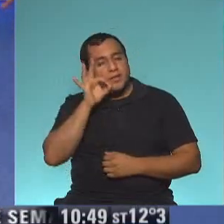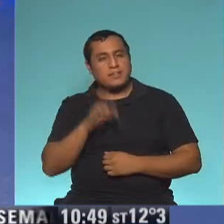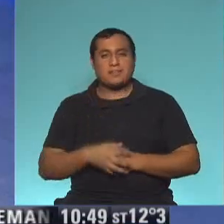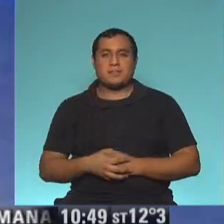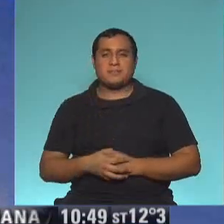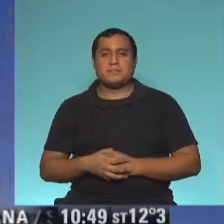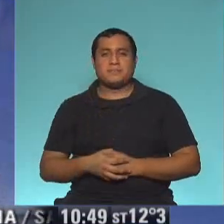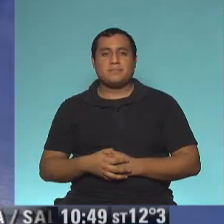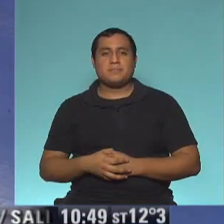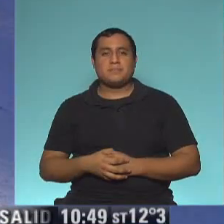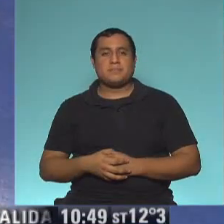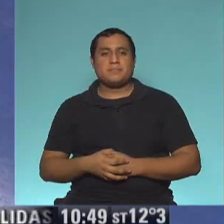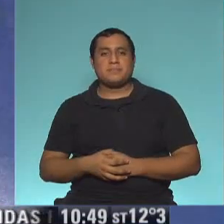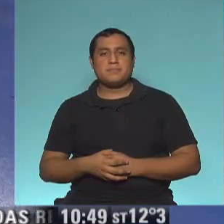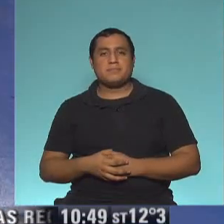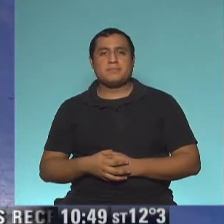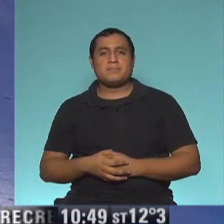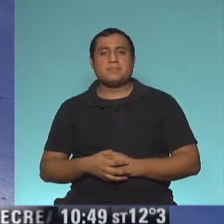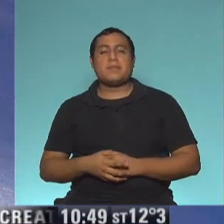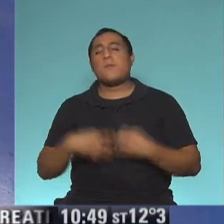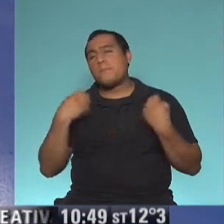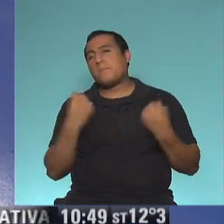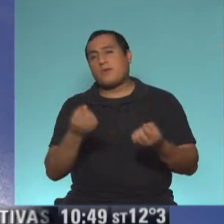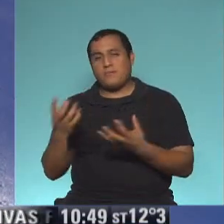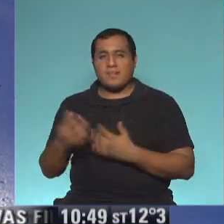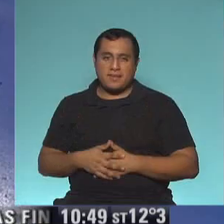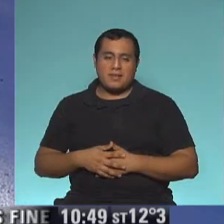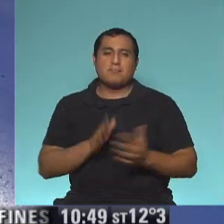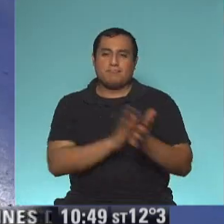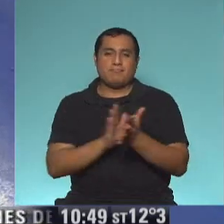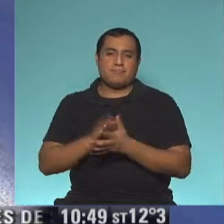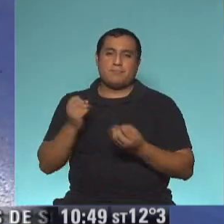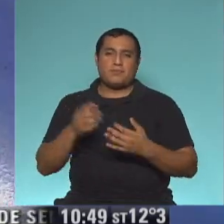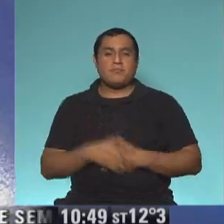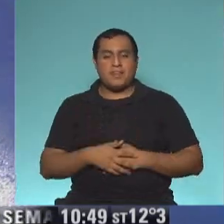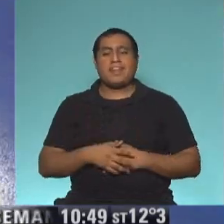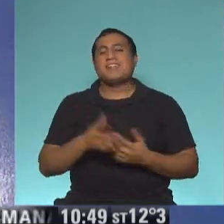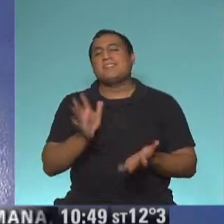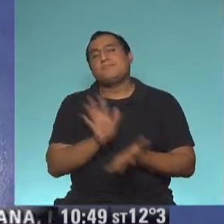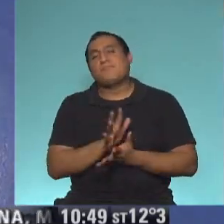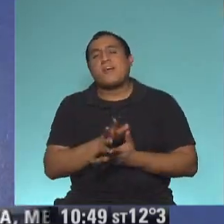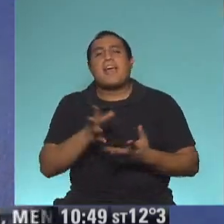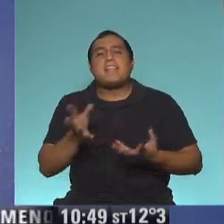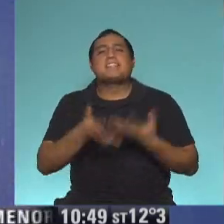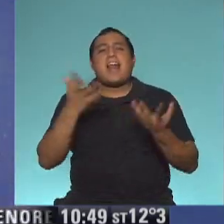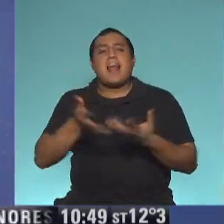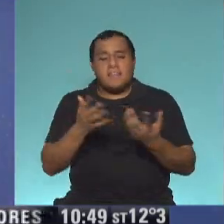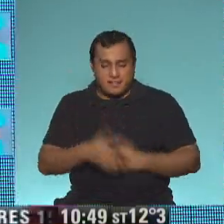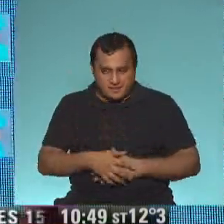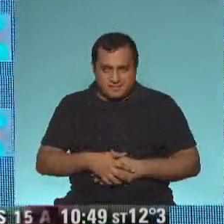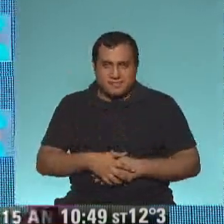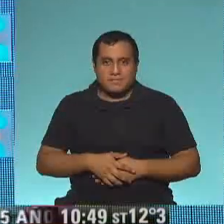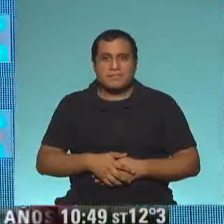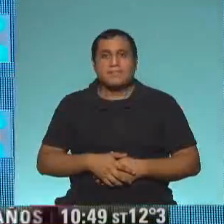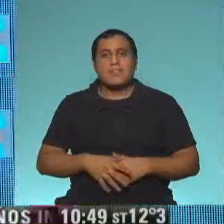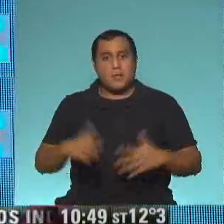tomate! ¡Y el tomate! ¡Muy bien! Ay, ¡muy bien! ¡Ahora la ensalada! ¡Qué danza vegetariana! Danza vegetariana,